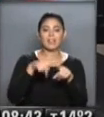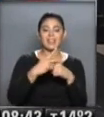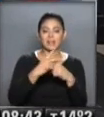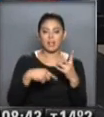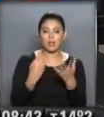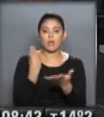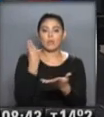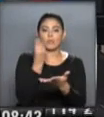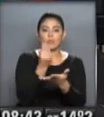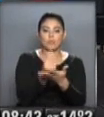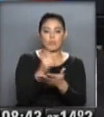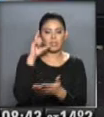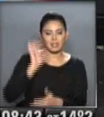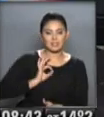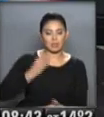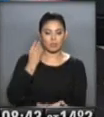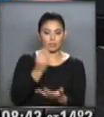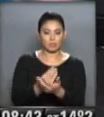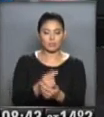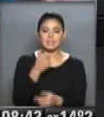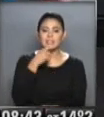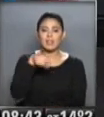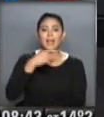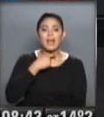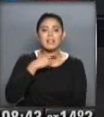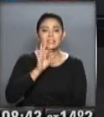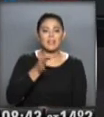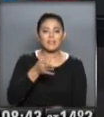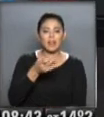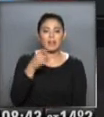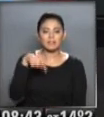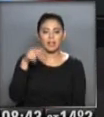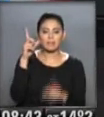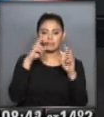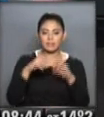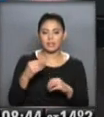estos últimos 10 años. Si querés saber qué se está investigando en la Argentina, entra a